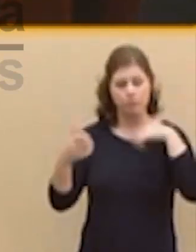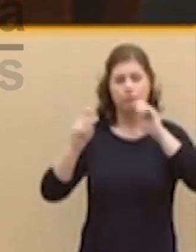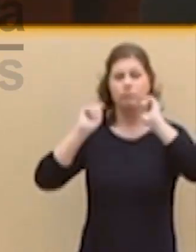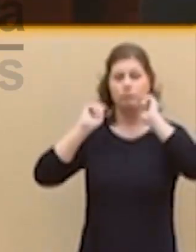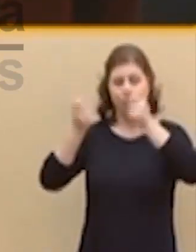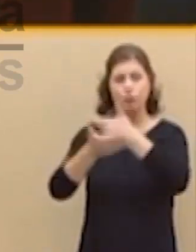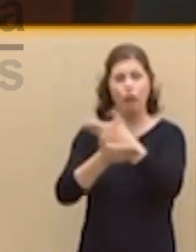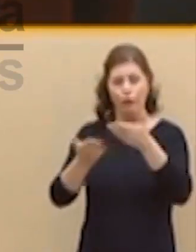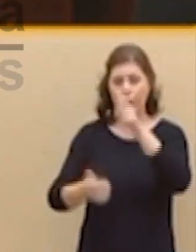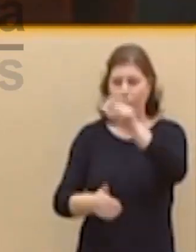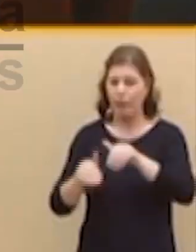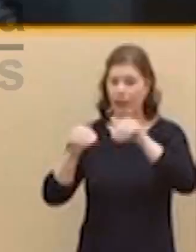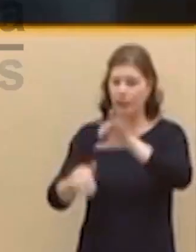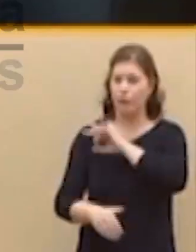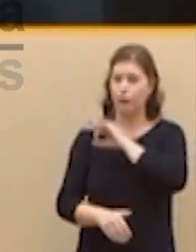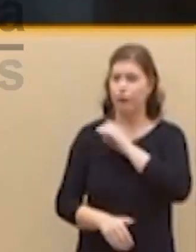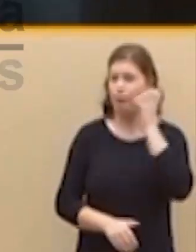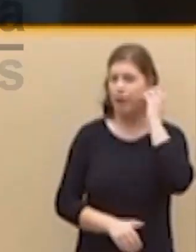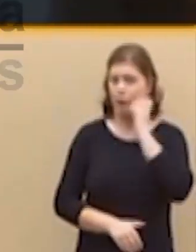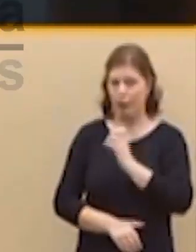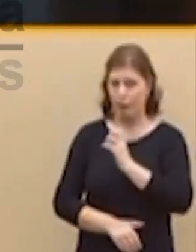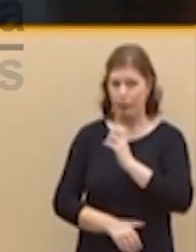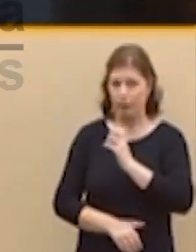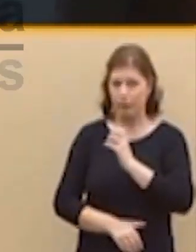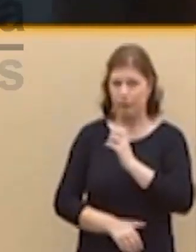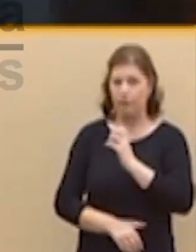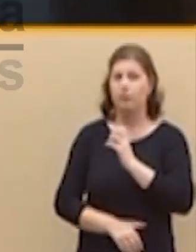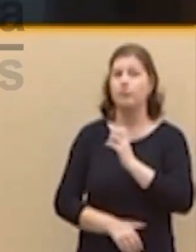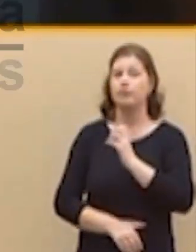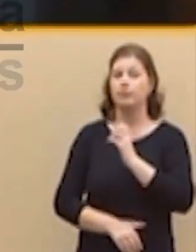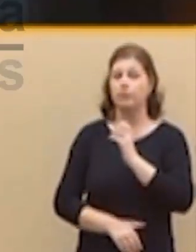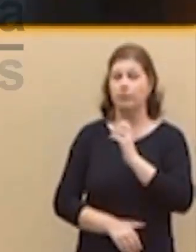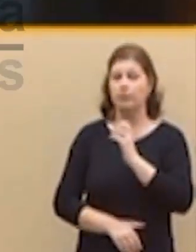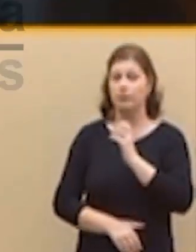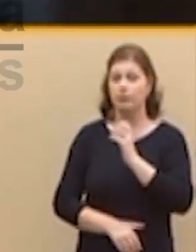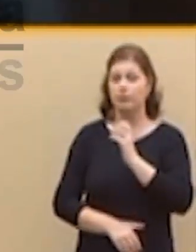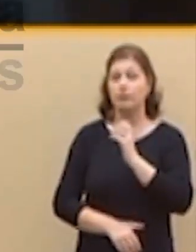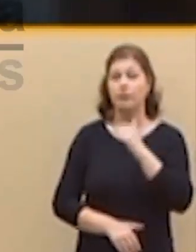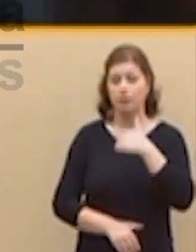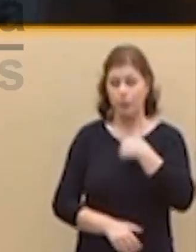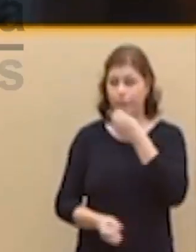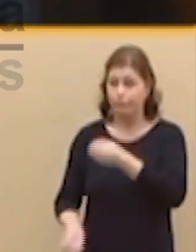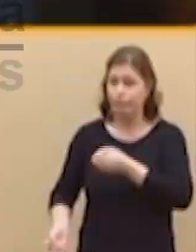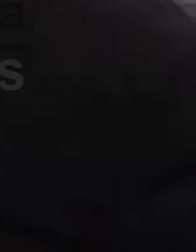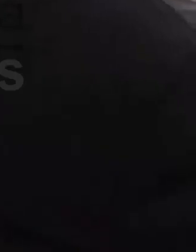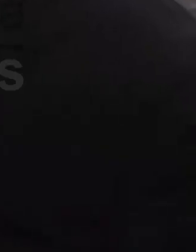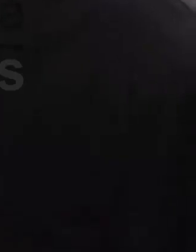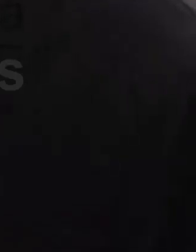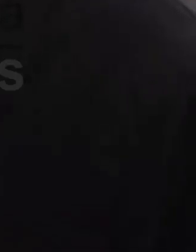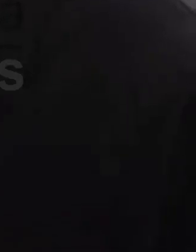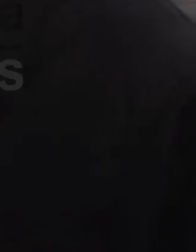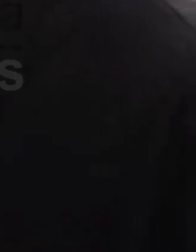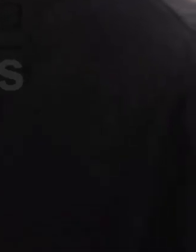el segundo con intención de Voto desde la investidura de Mariano rajoy mantiene al PP como primera fuerza con un respaldo